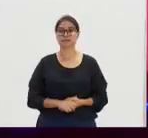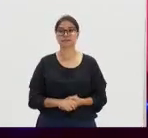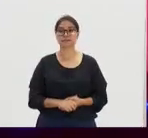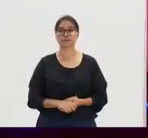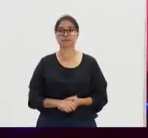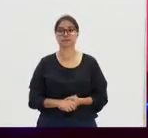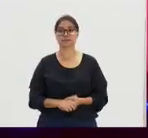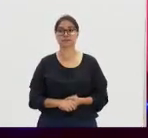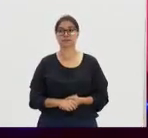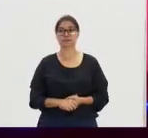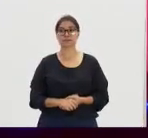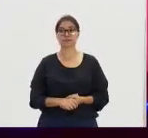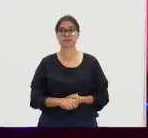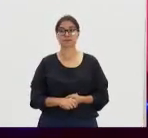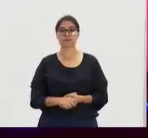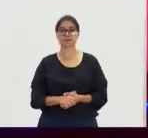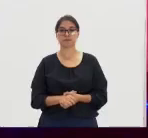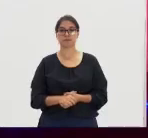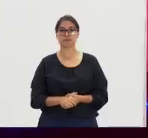Porque el corazón del joven es así.